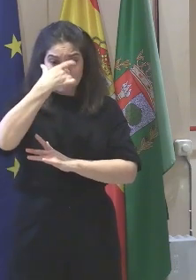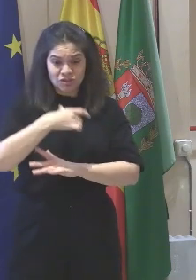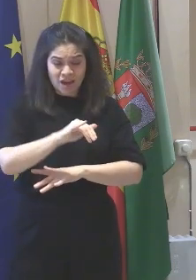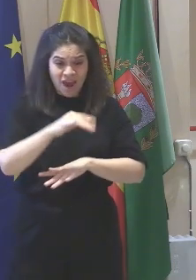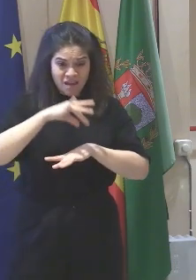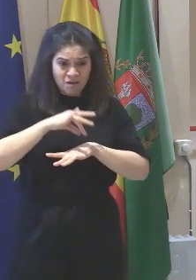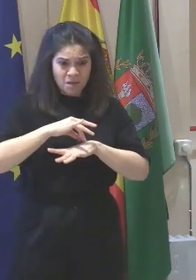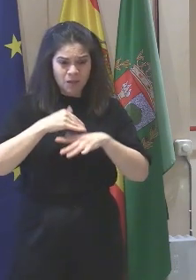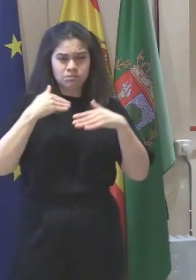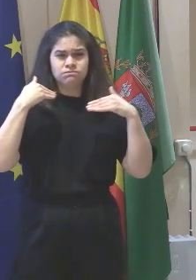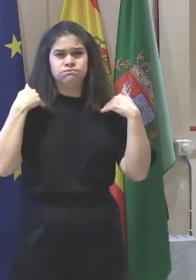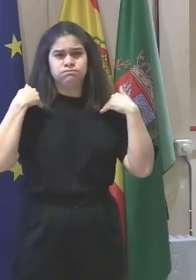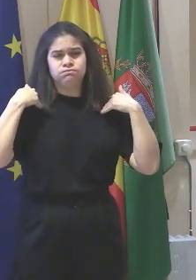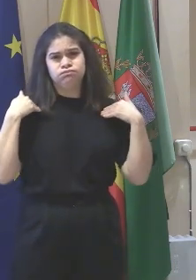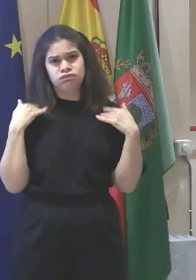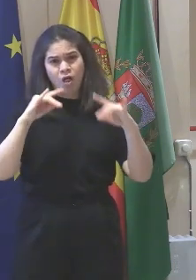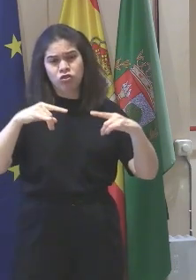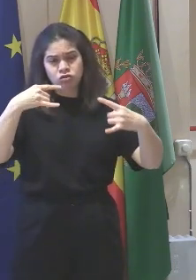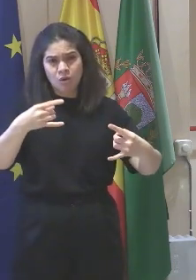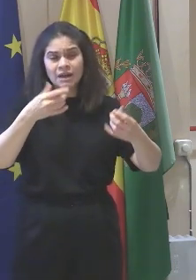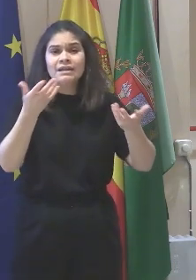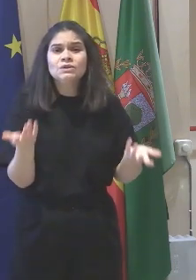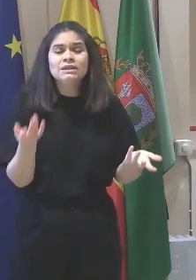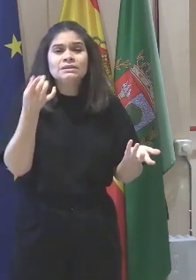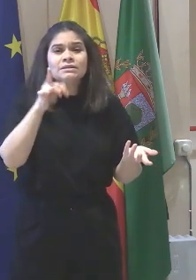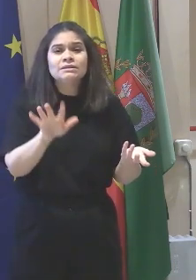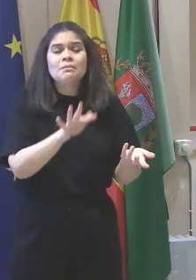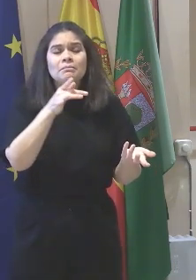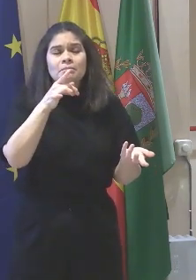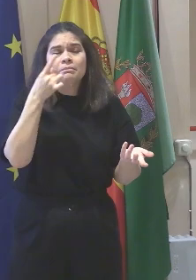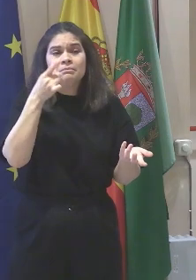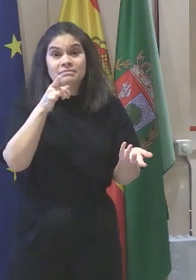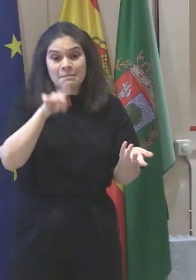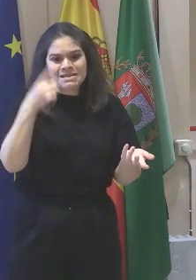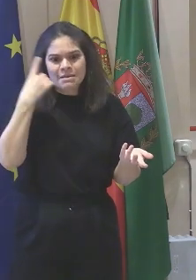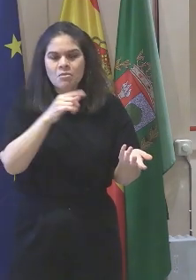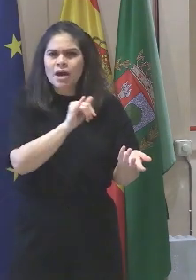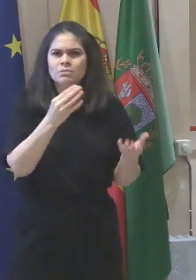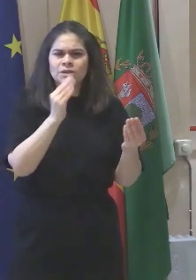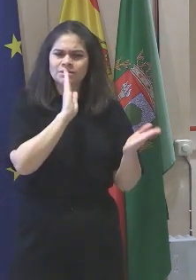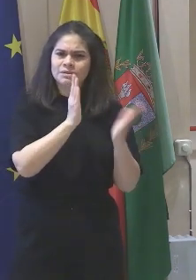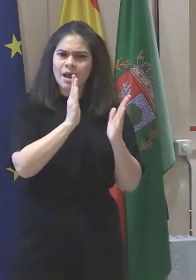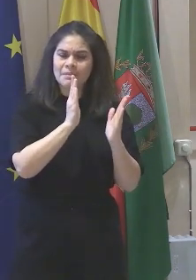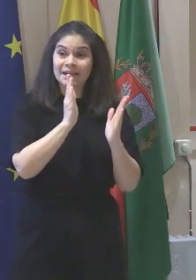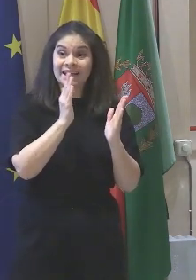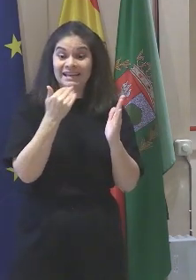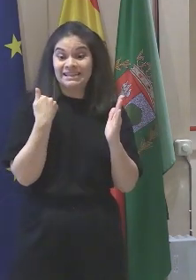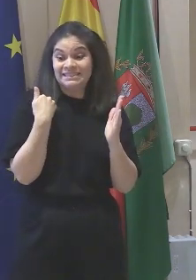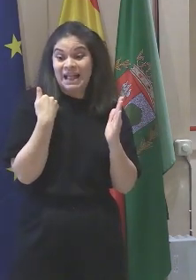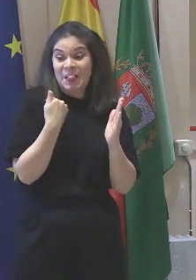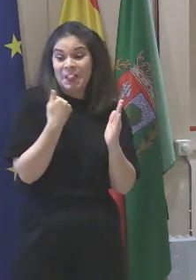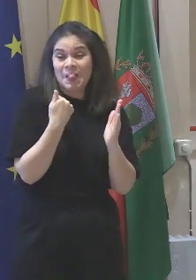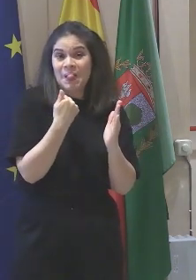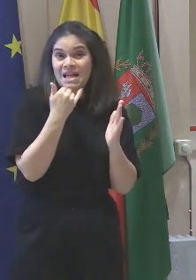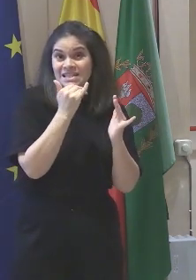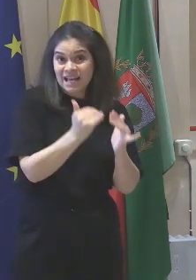enfermedad. Además, sabemos que hay una serie de terapias que están llegando y que ojalá lleguen,